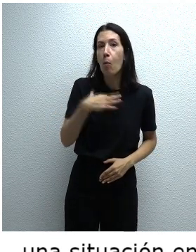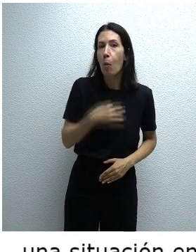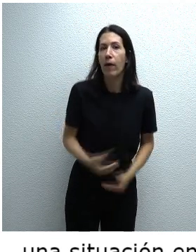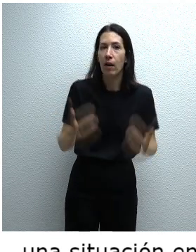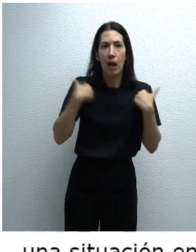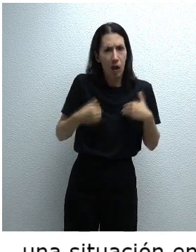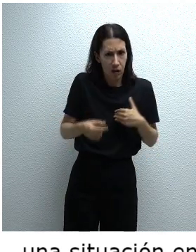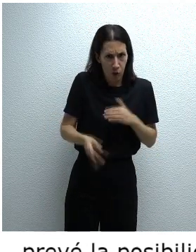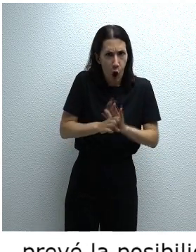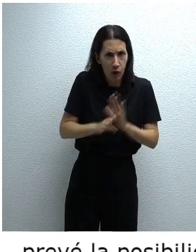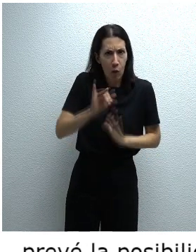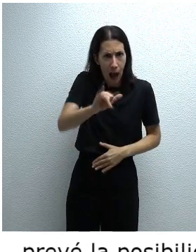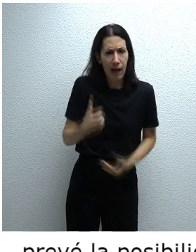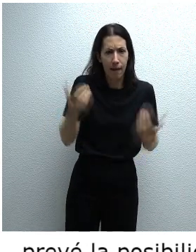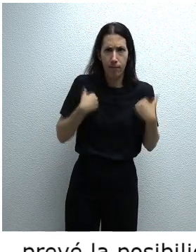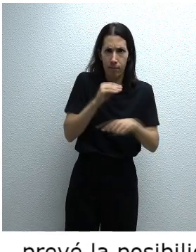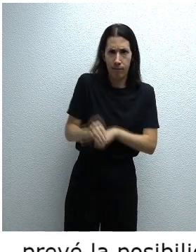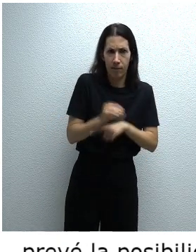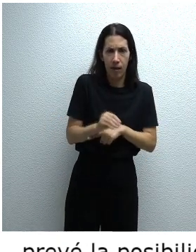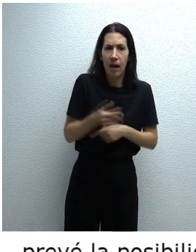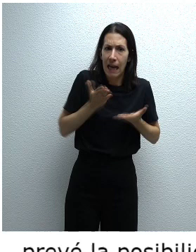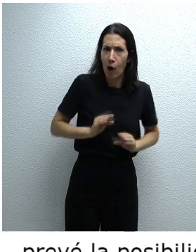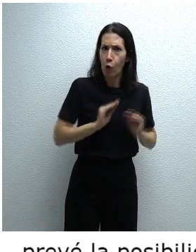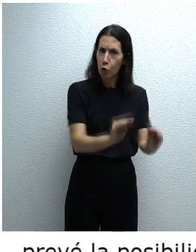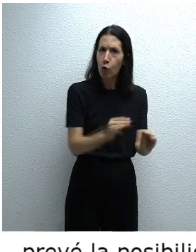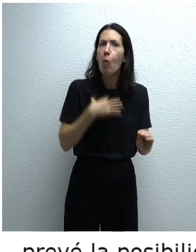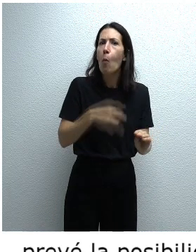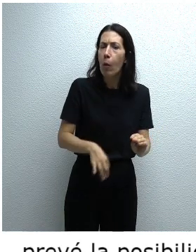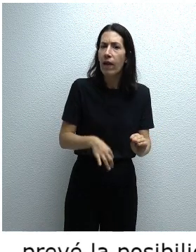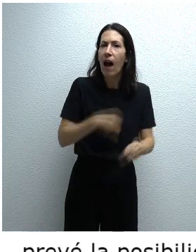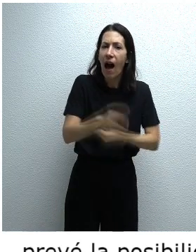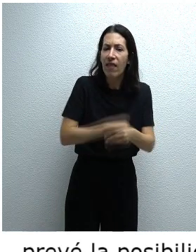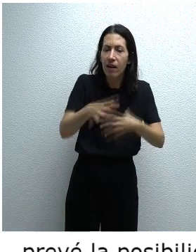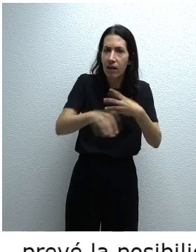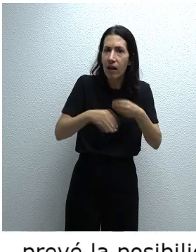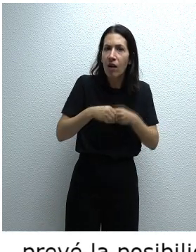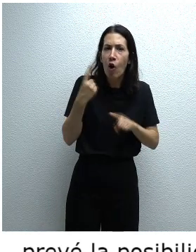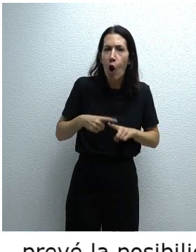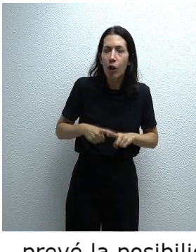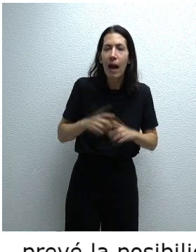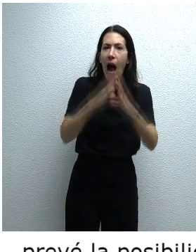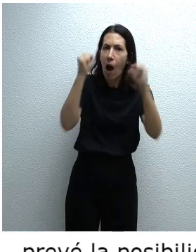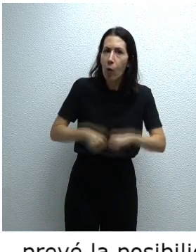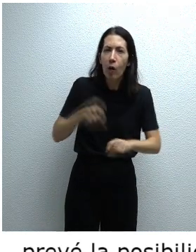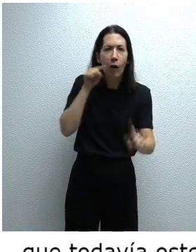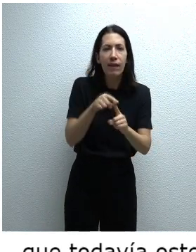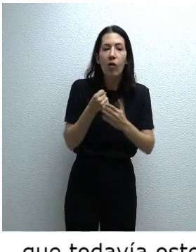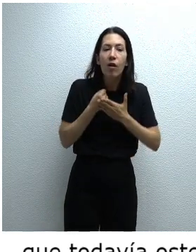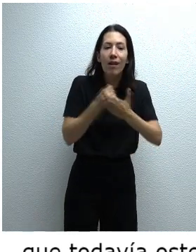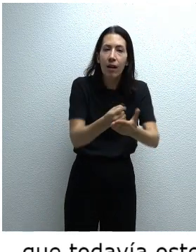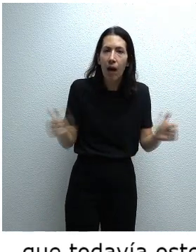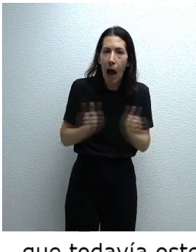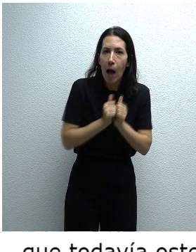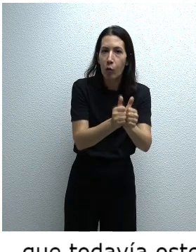todavía ostentan con relación a los hijos, establecer disposiciones relativas a la asistencia y apoyo de